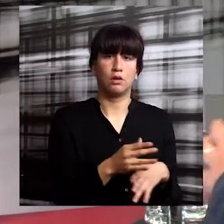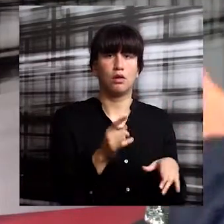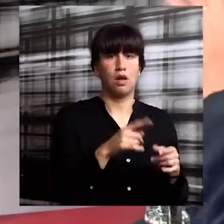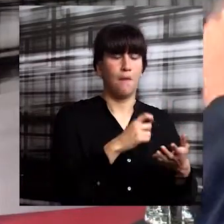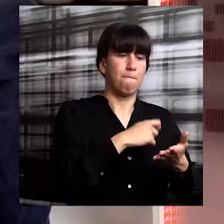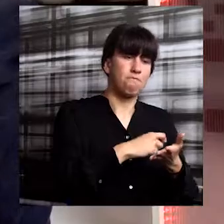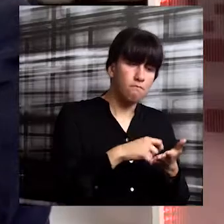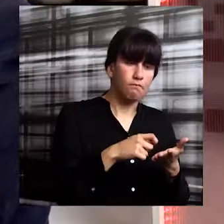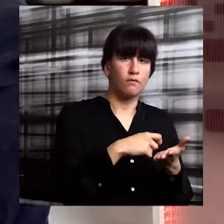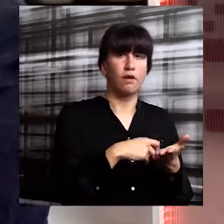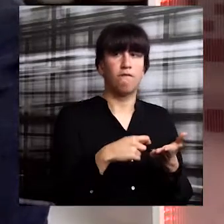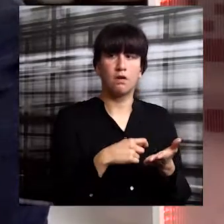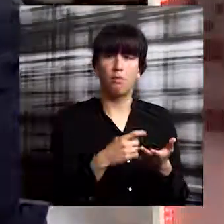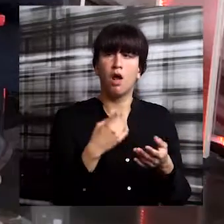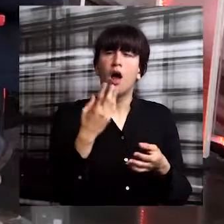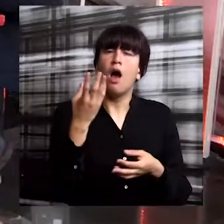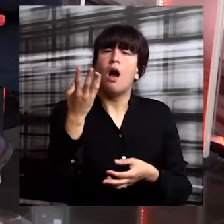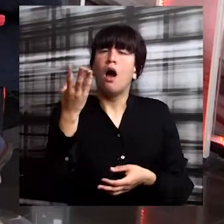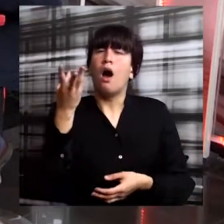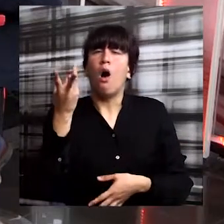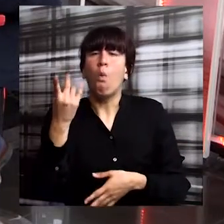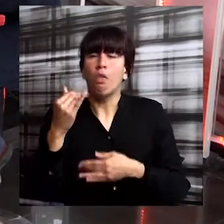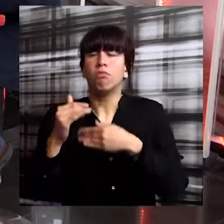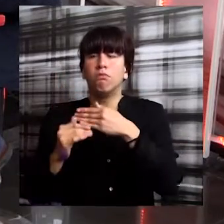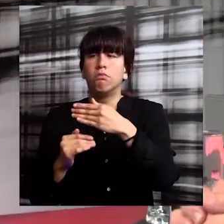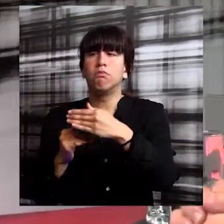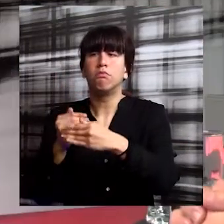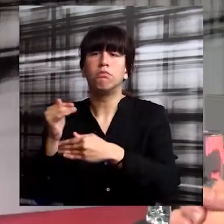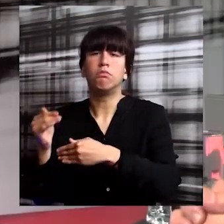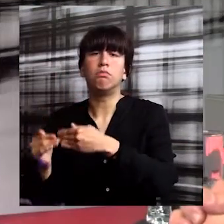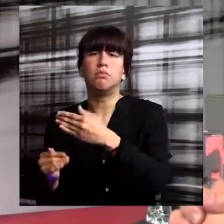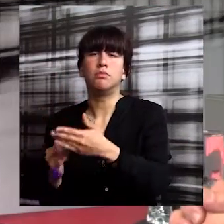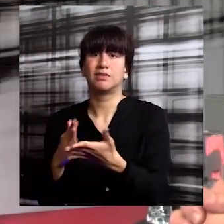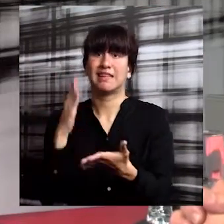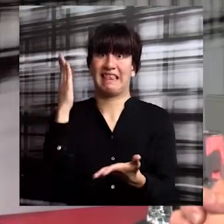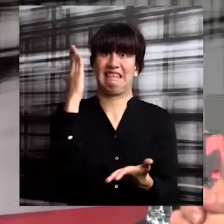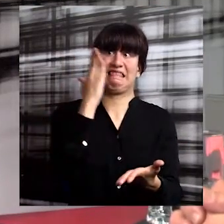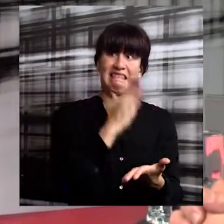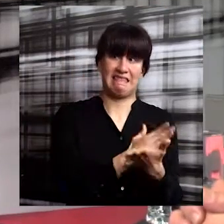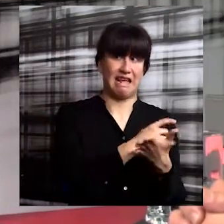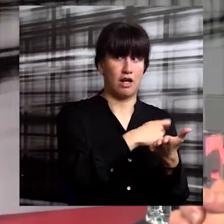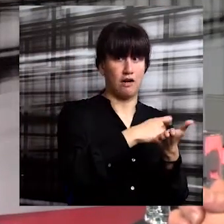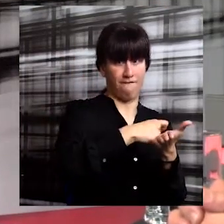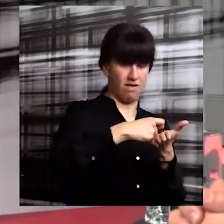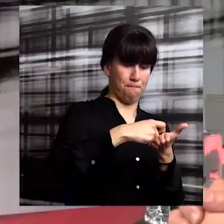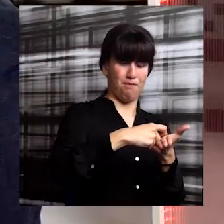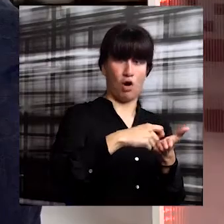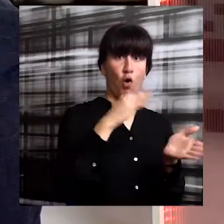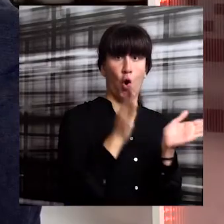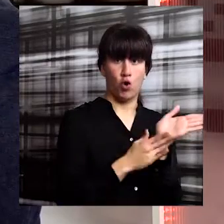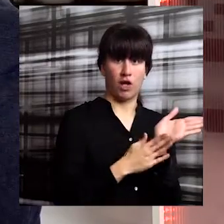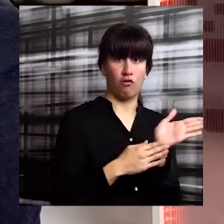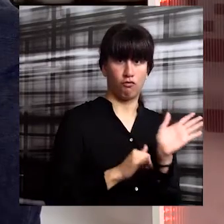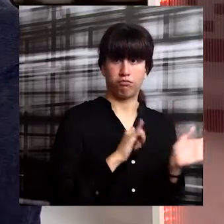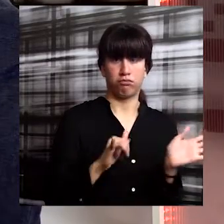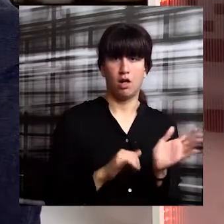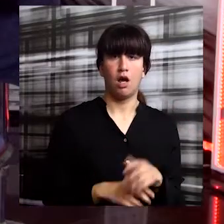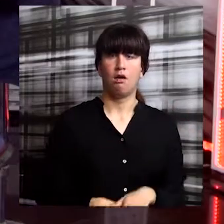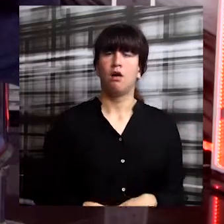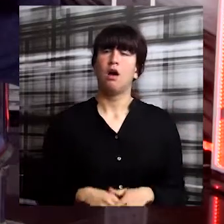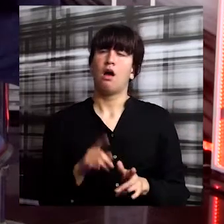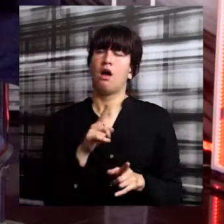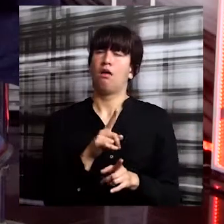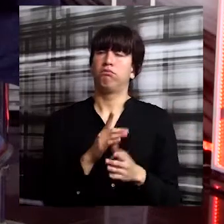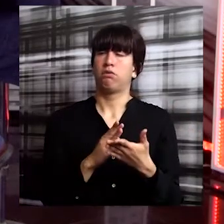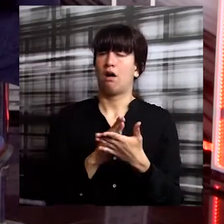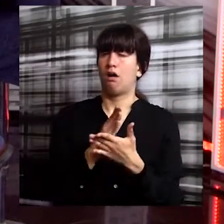que ver ¿cuánto se demora aproximadamente? Desde que se firma el contrato y se construye puede durar 2 años. 2 años. 1 año, 18